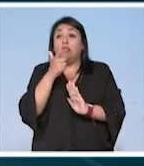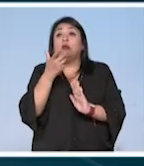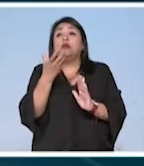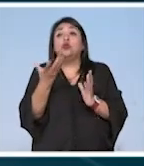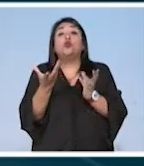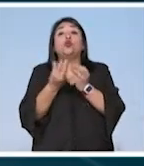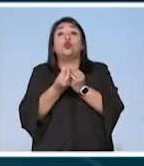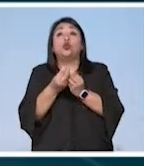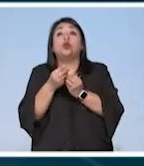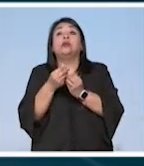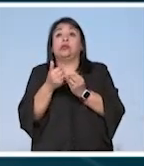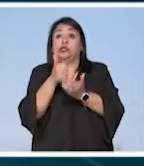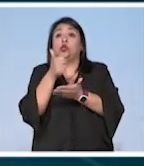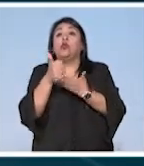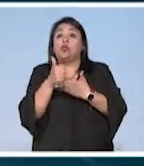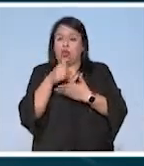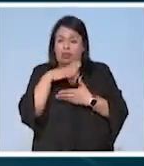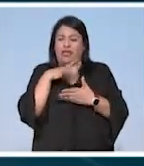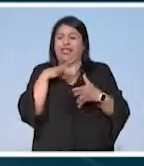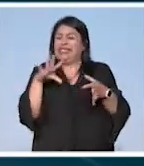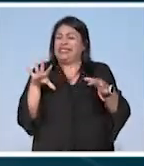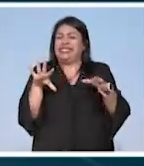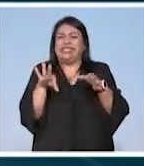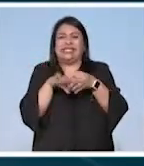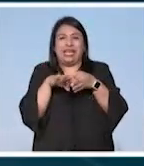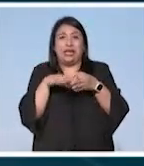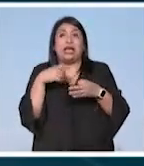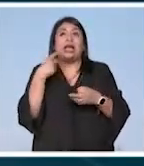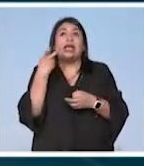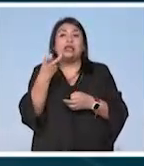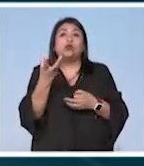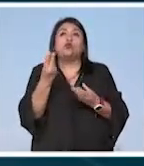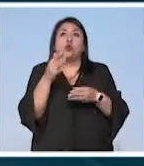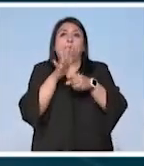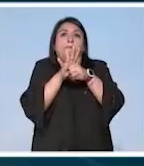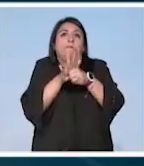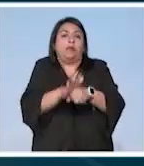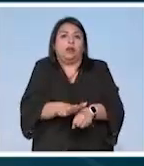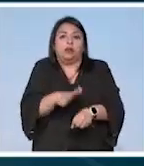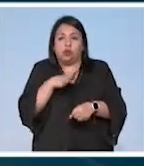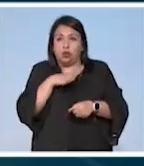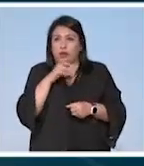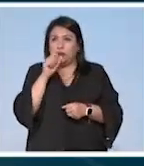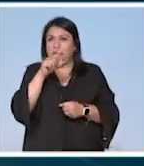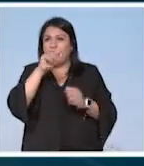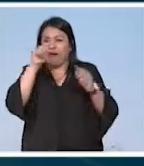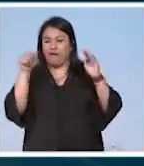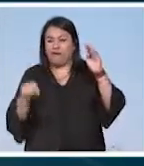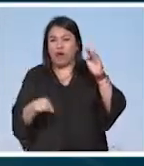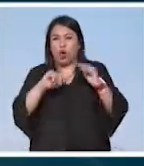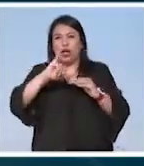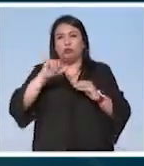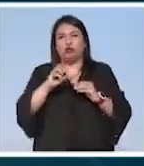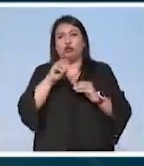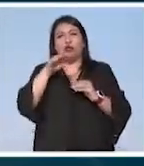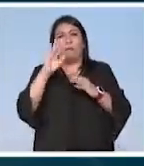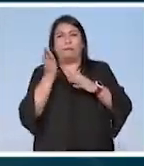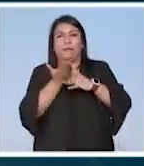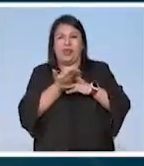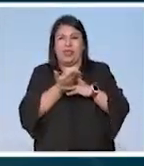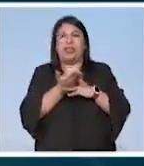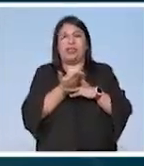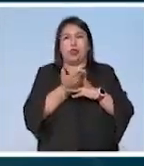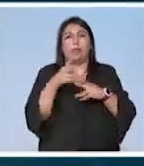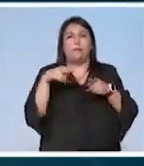cercana a la ciudad, al área urbana, y eso la somete a mucha presión. Y en la parte más baja, en el Ajusco Medio, en Parque Ecológico de